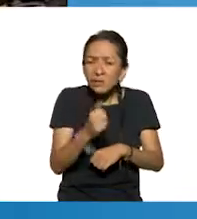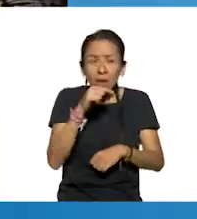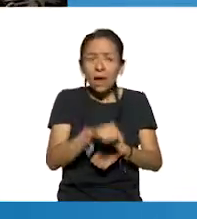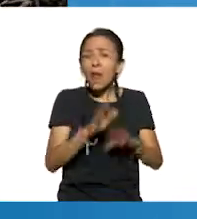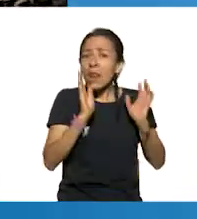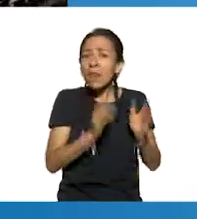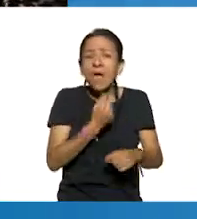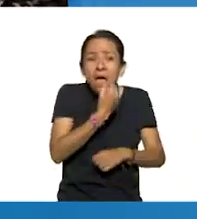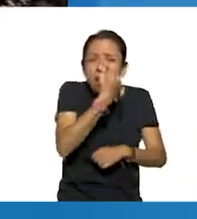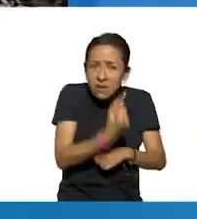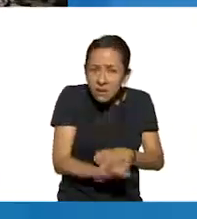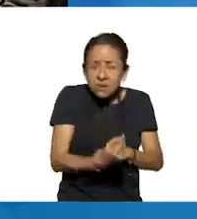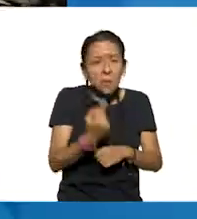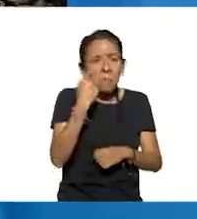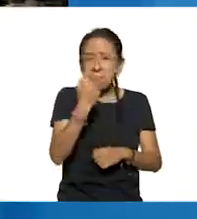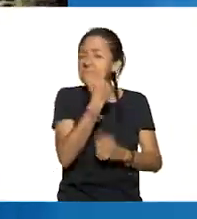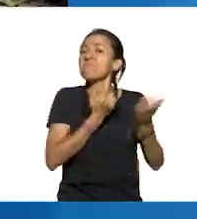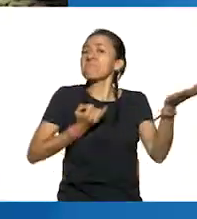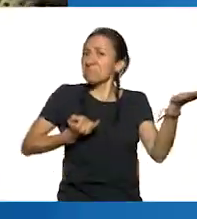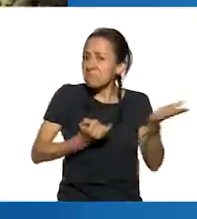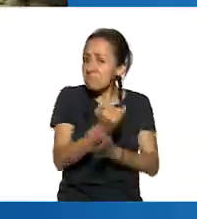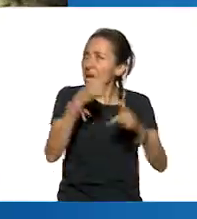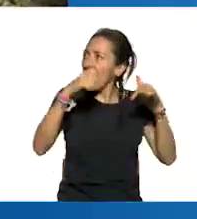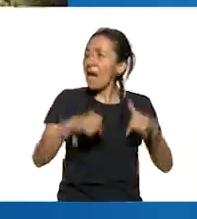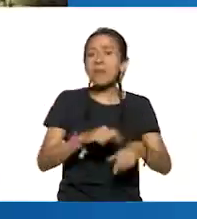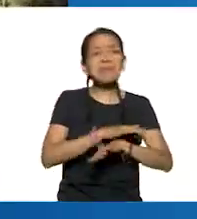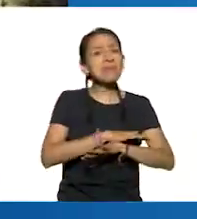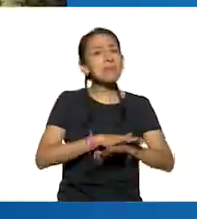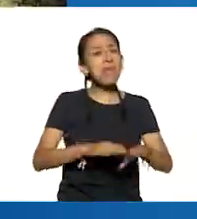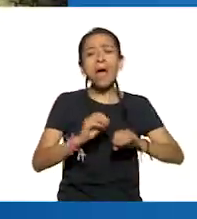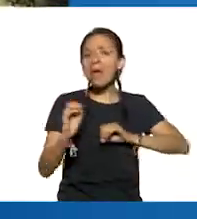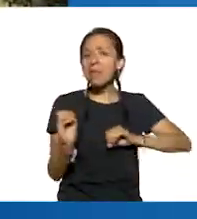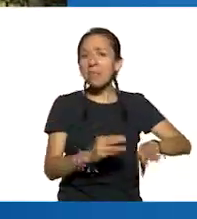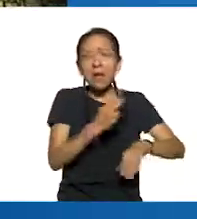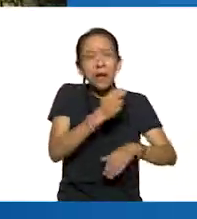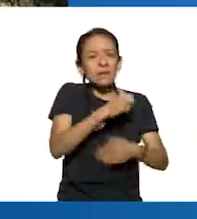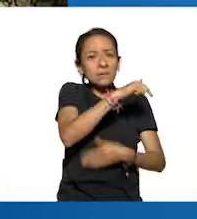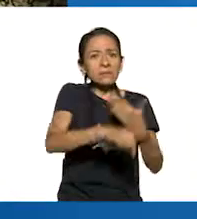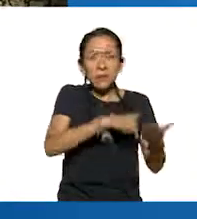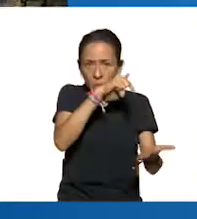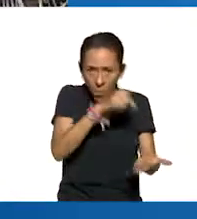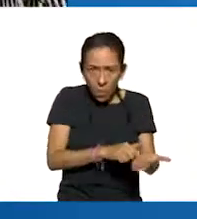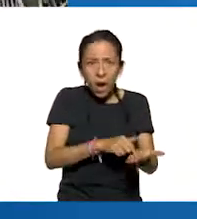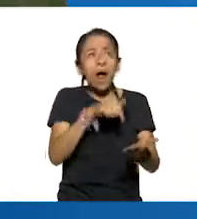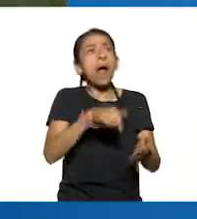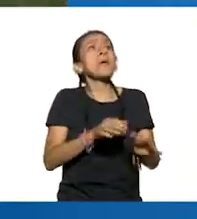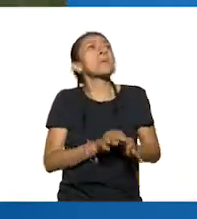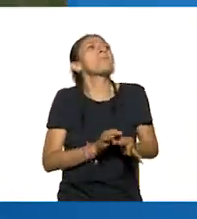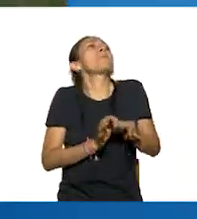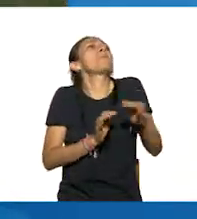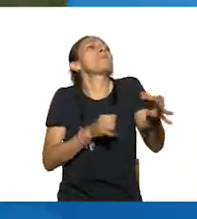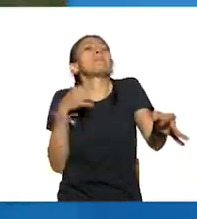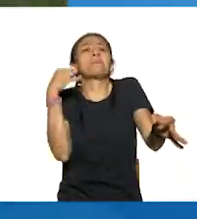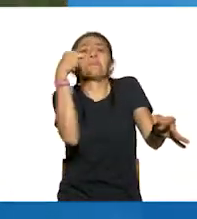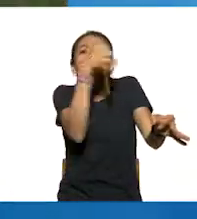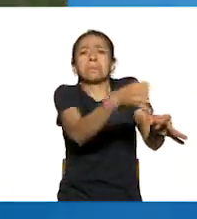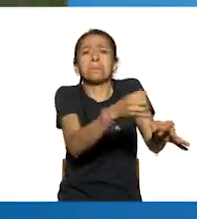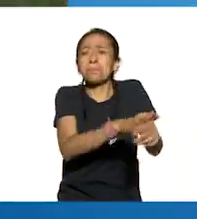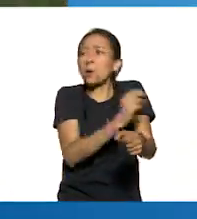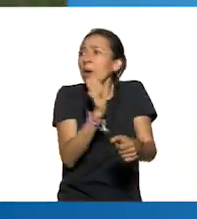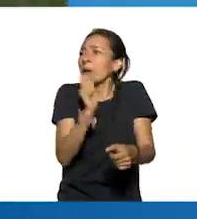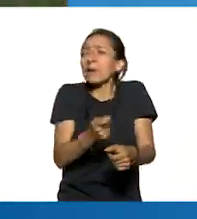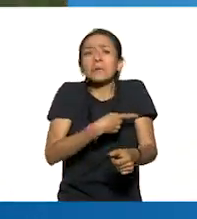este lugar que está entonces aislado, viviendo en medio de la pobreza,